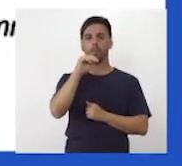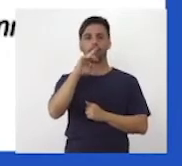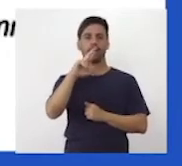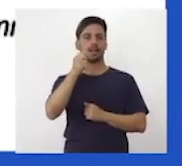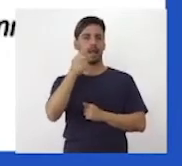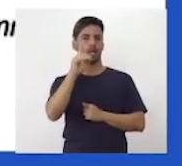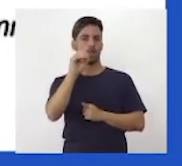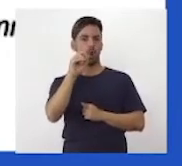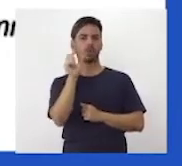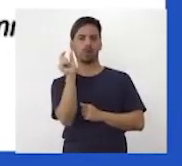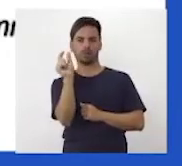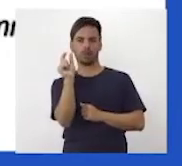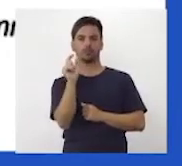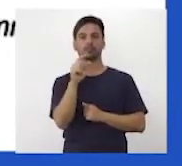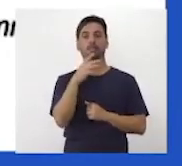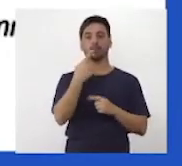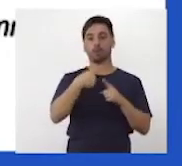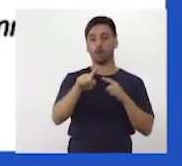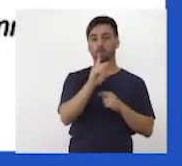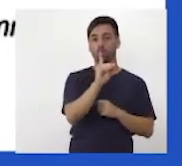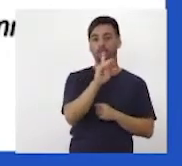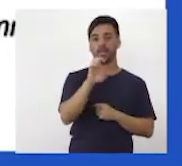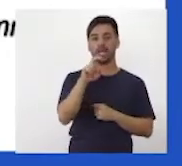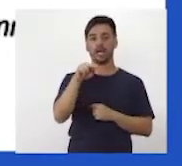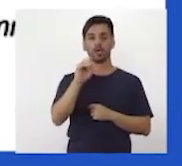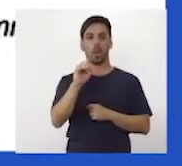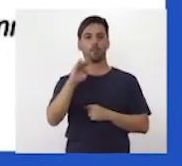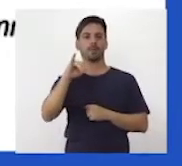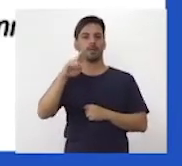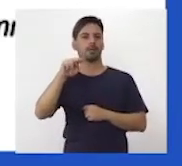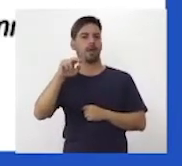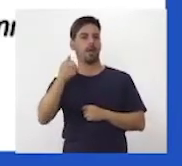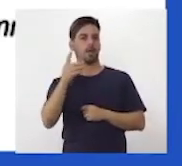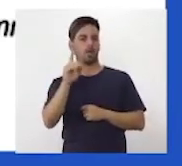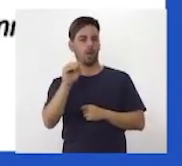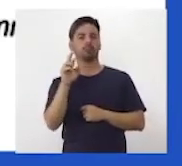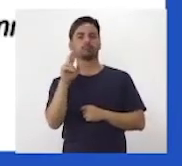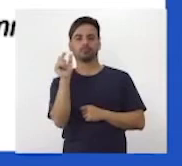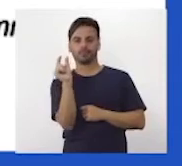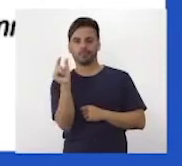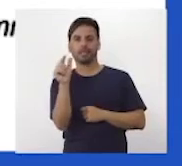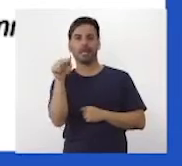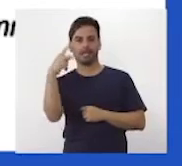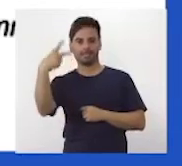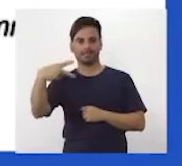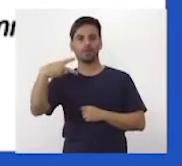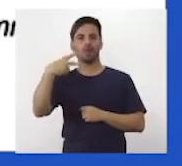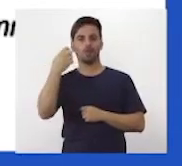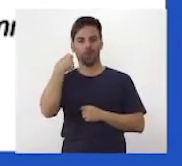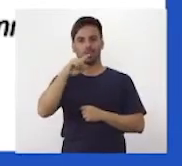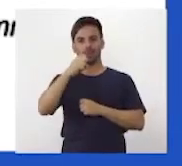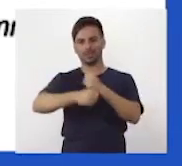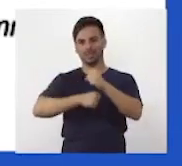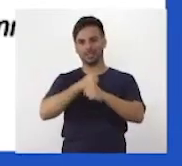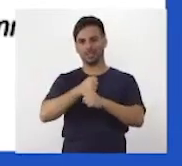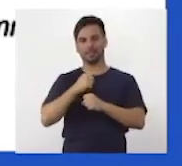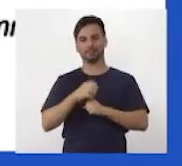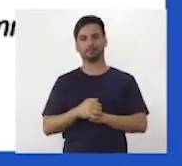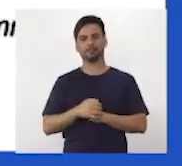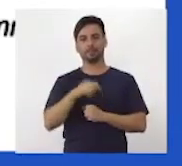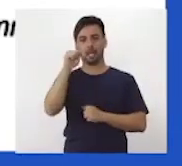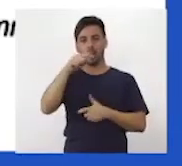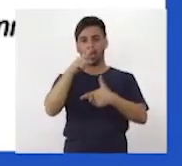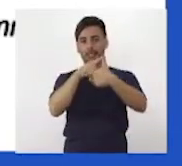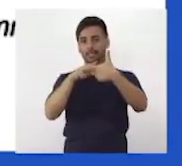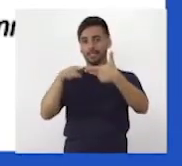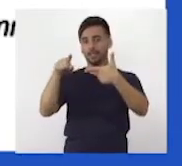dividir la parte del coeficiente de cada monomio y luego divides la parte